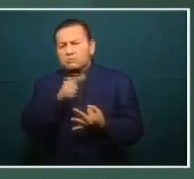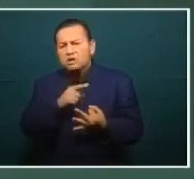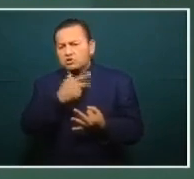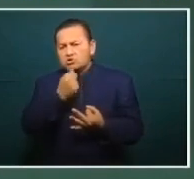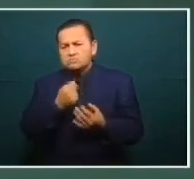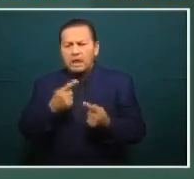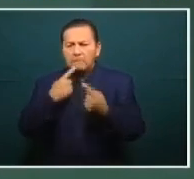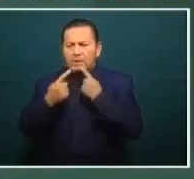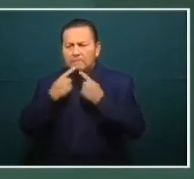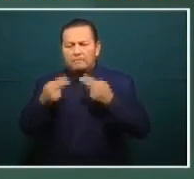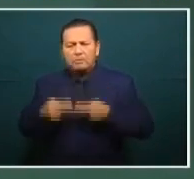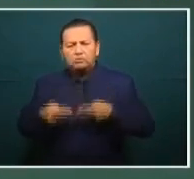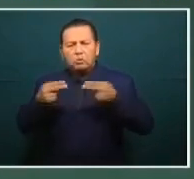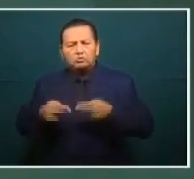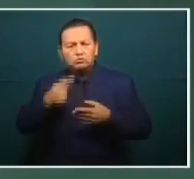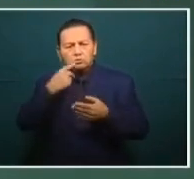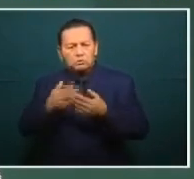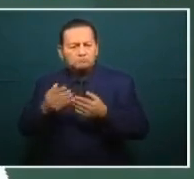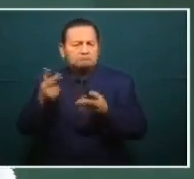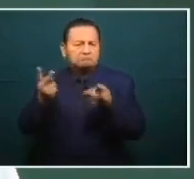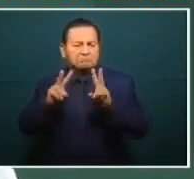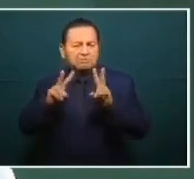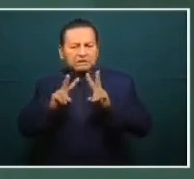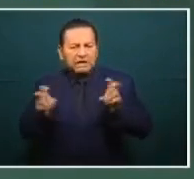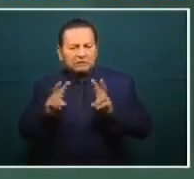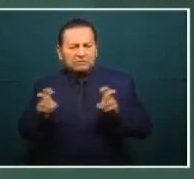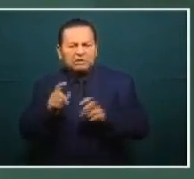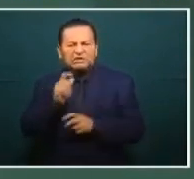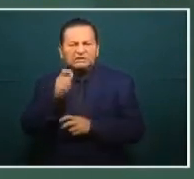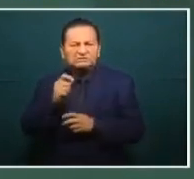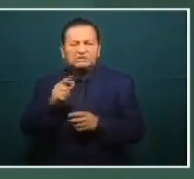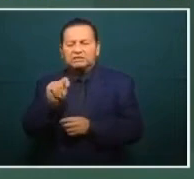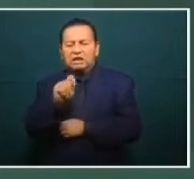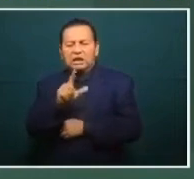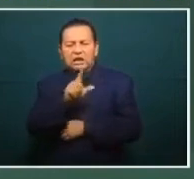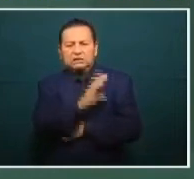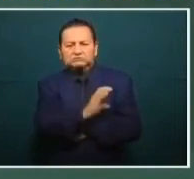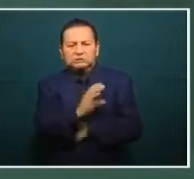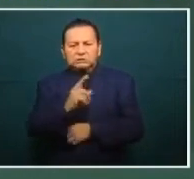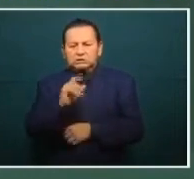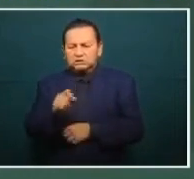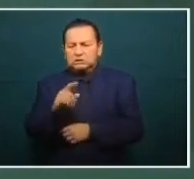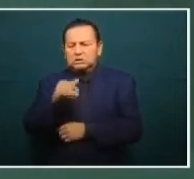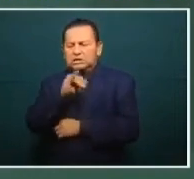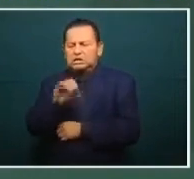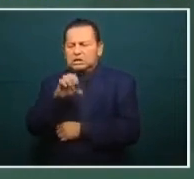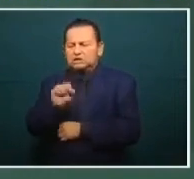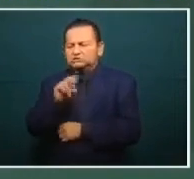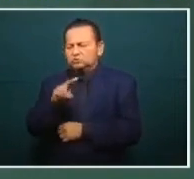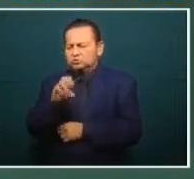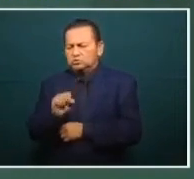Graciela Márquez, para el tema del tratado, the negotiator